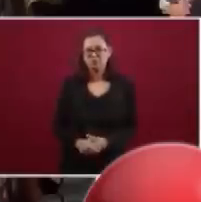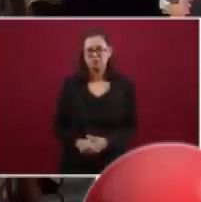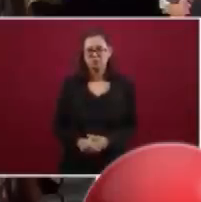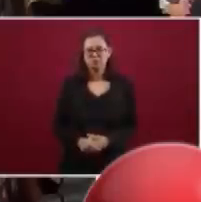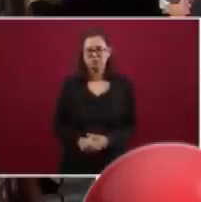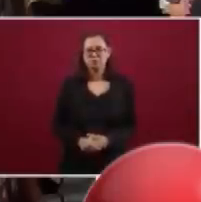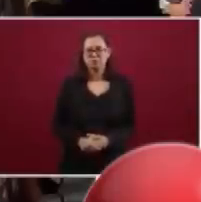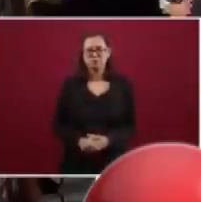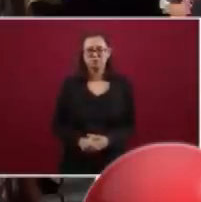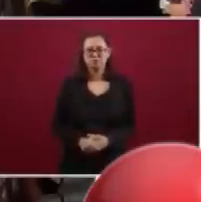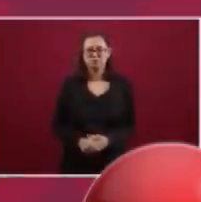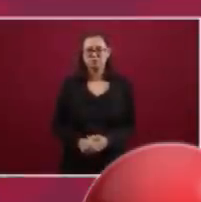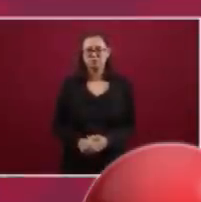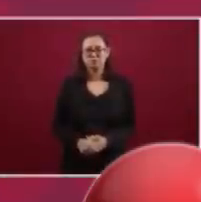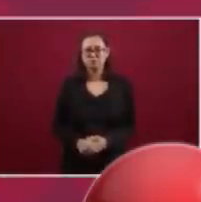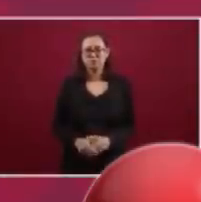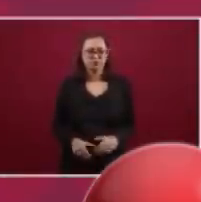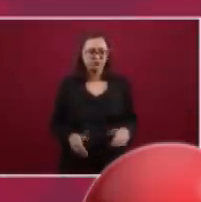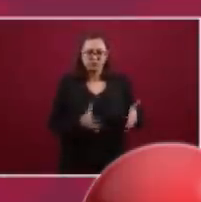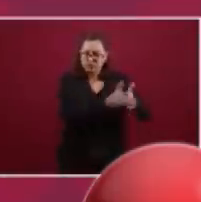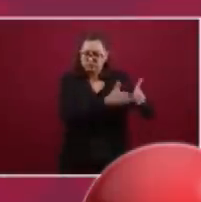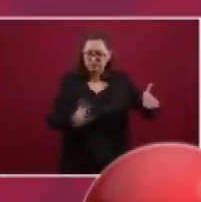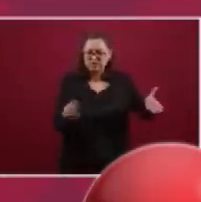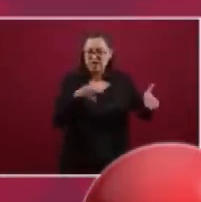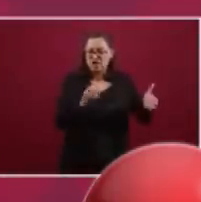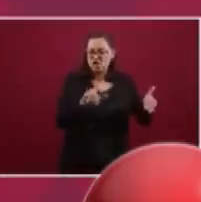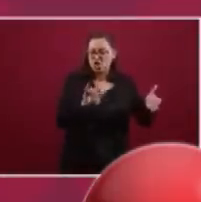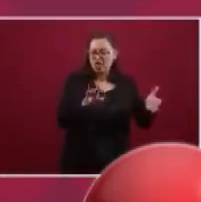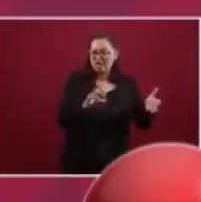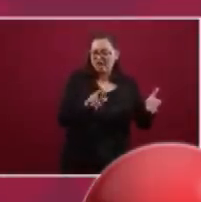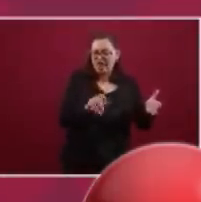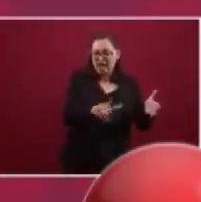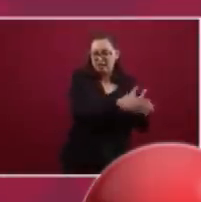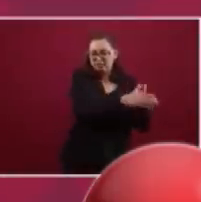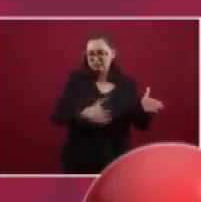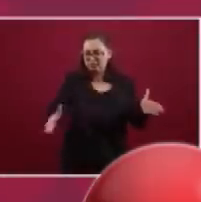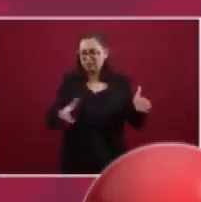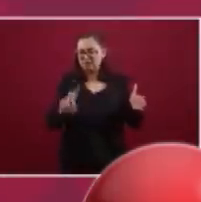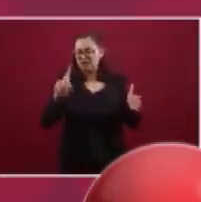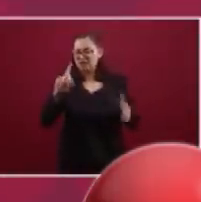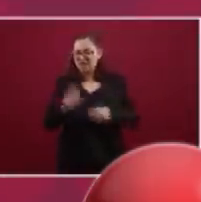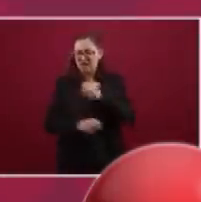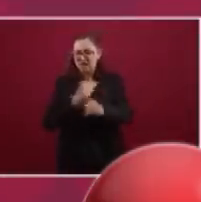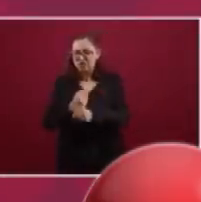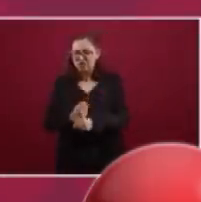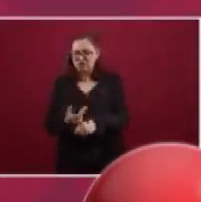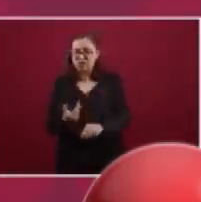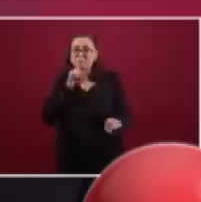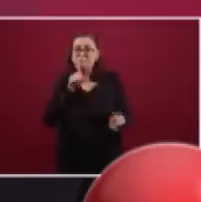Ese es el neoliberalismo, como el porfirismo.